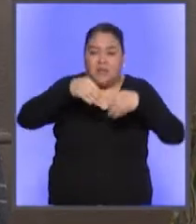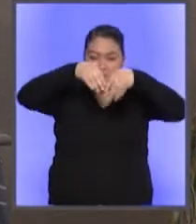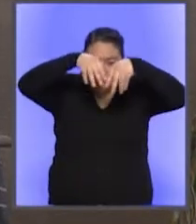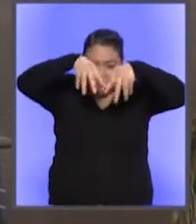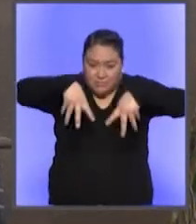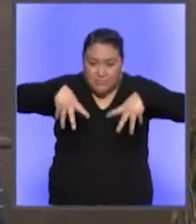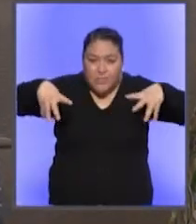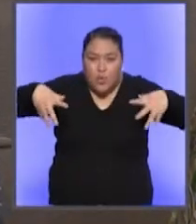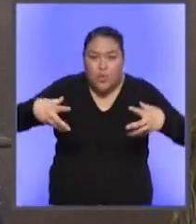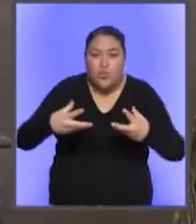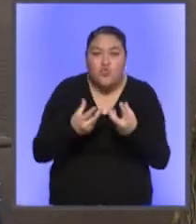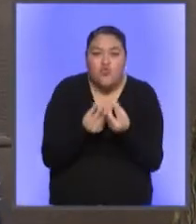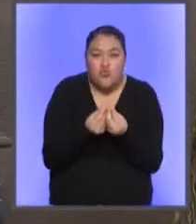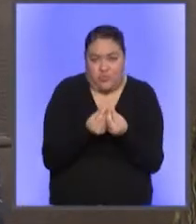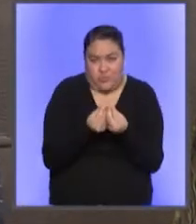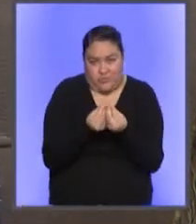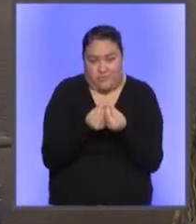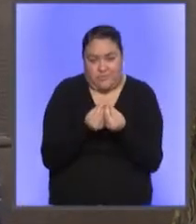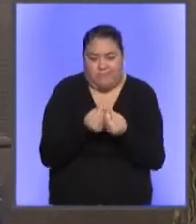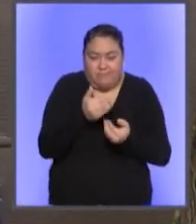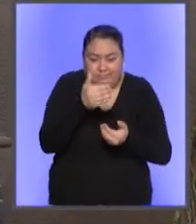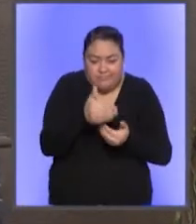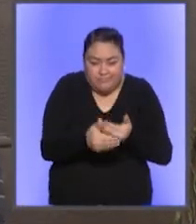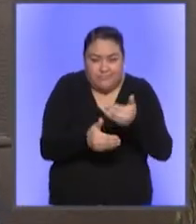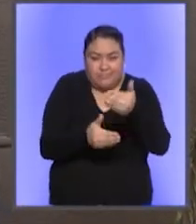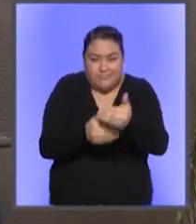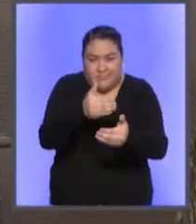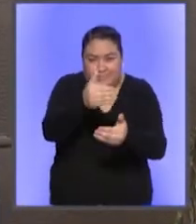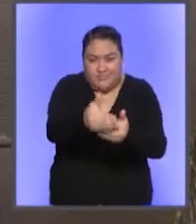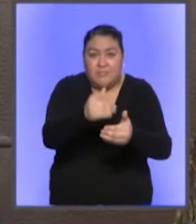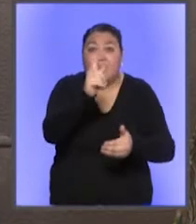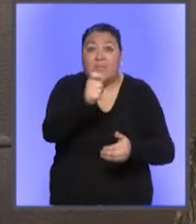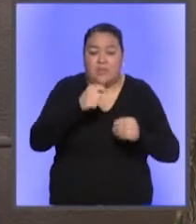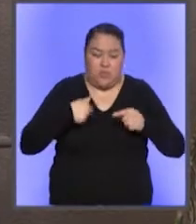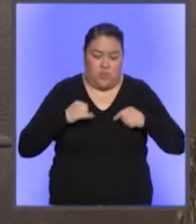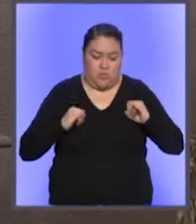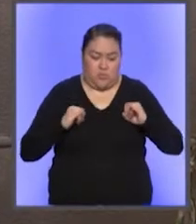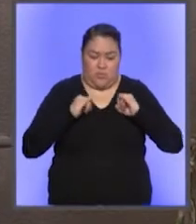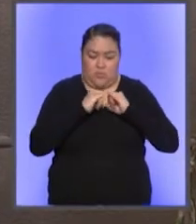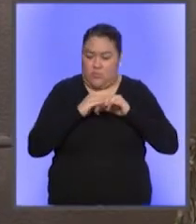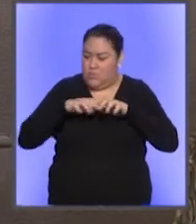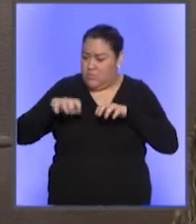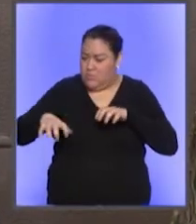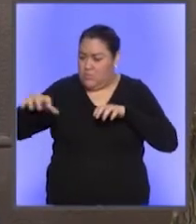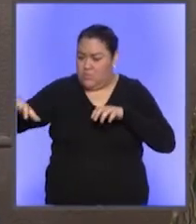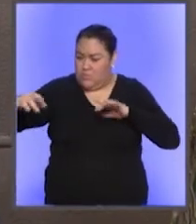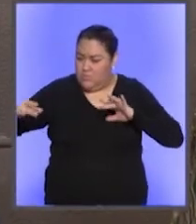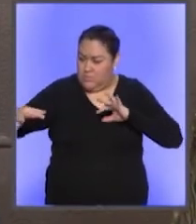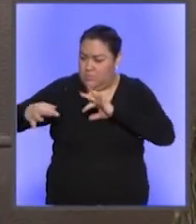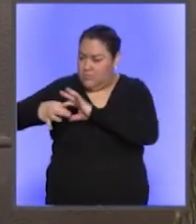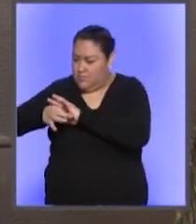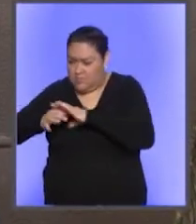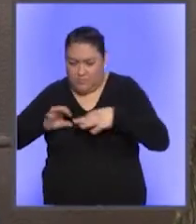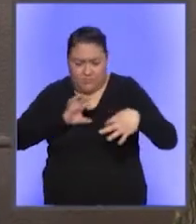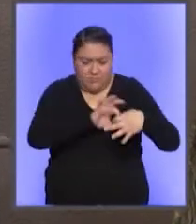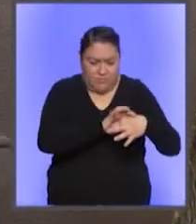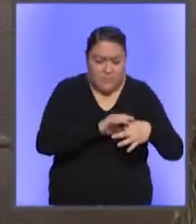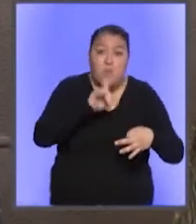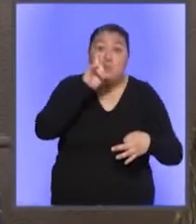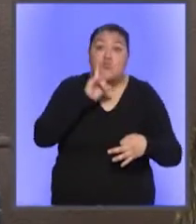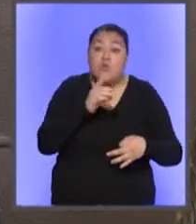caminar transversalmente para que para que en el vínculo que hagamos las instituciones podamos